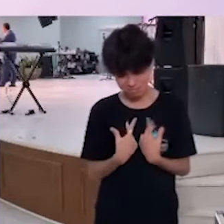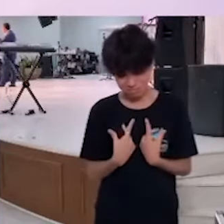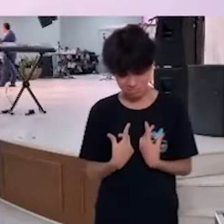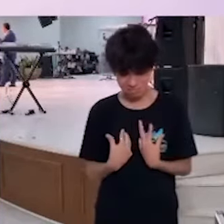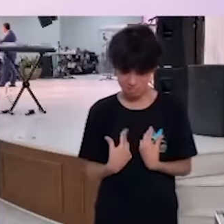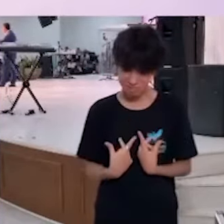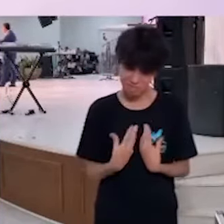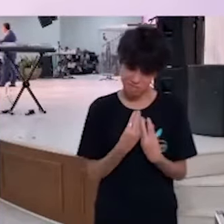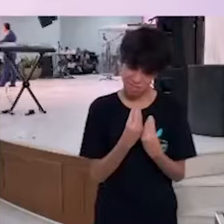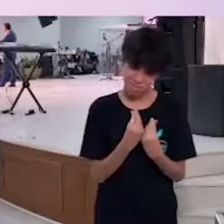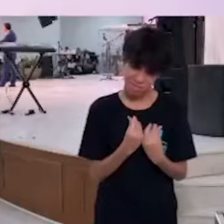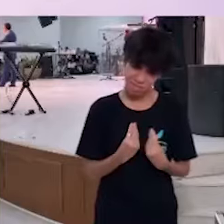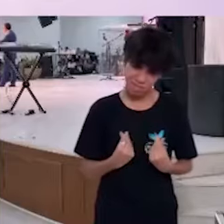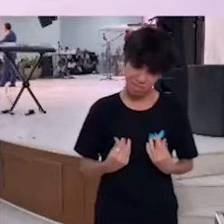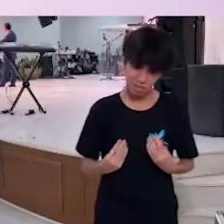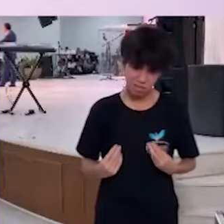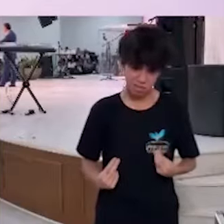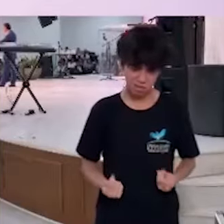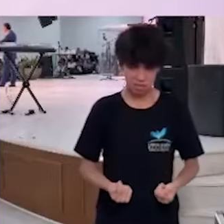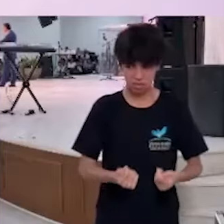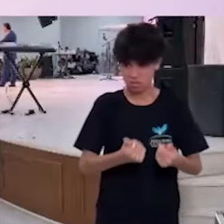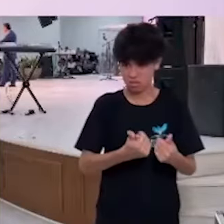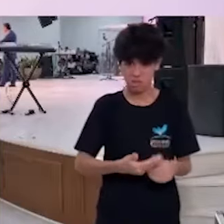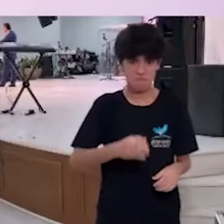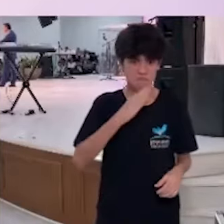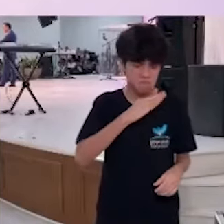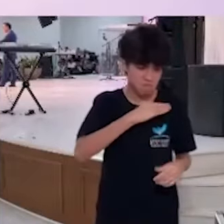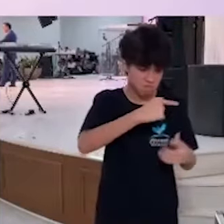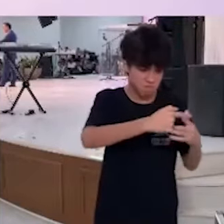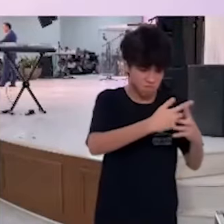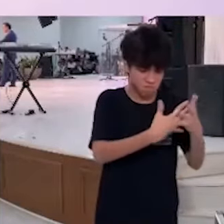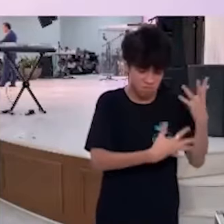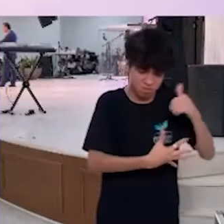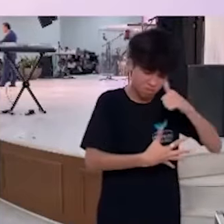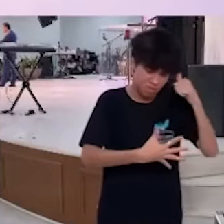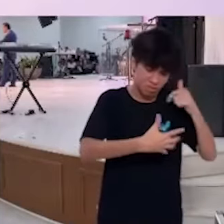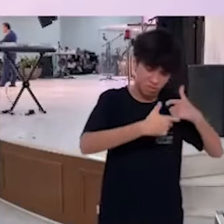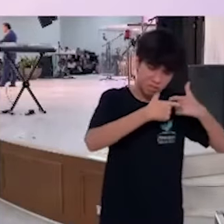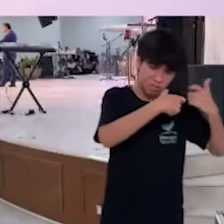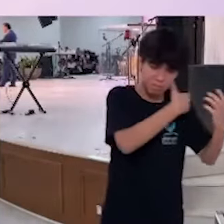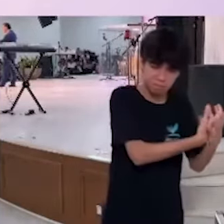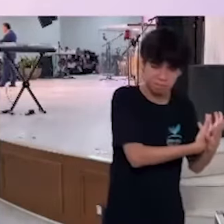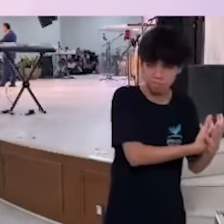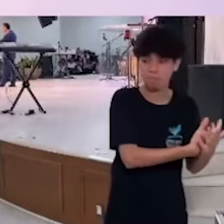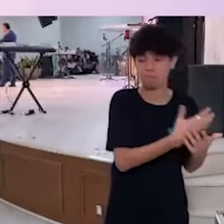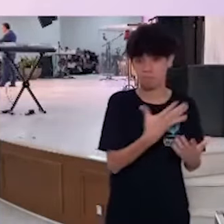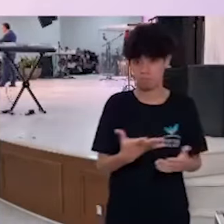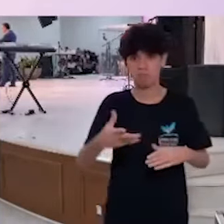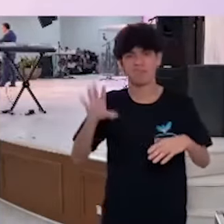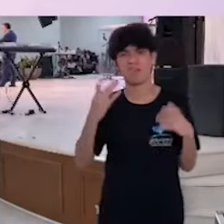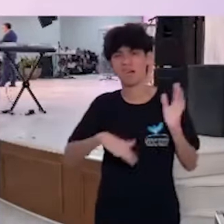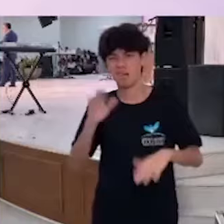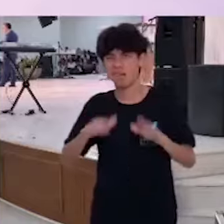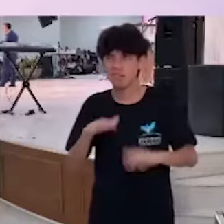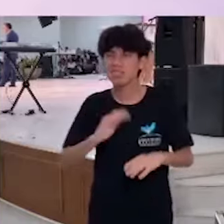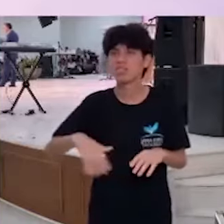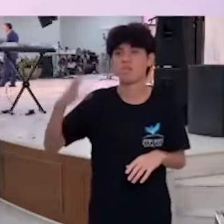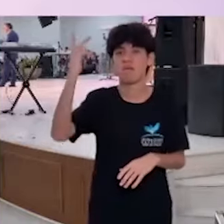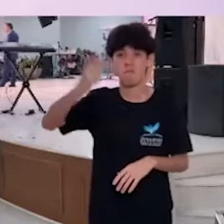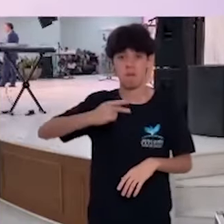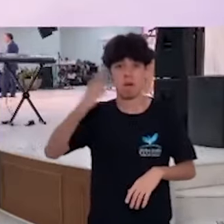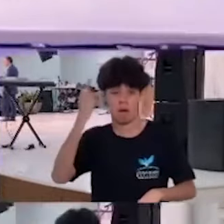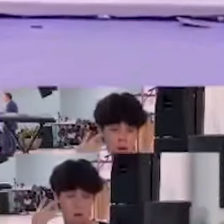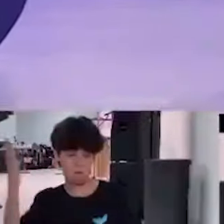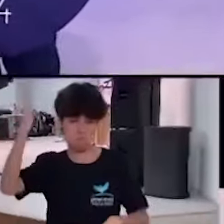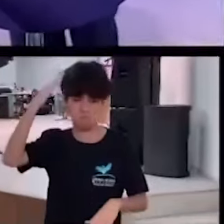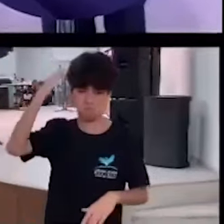pasar muchas clases de males. Hermanos, muchos pastores y líderes creen que nunca van a caer en este tipo